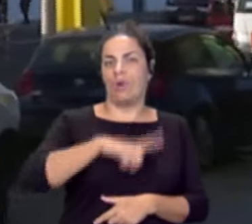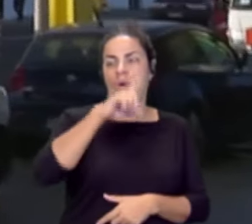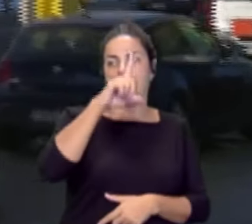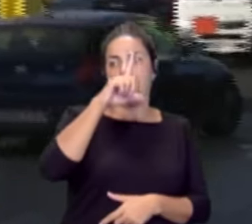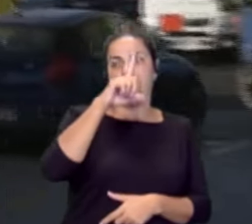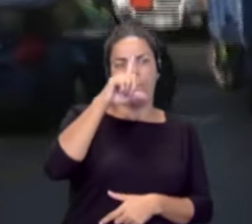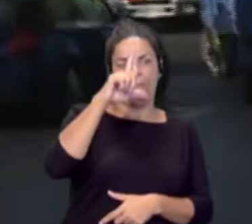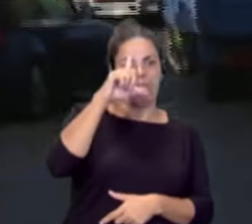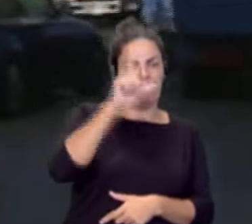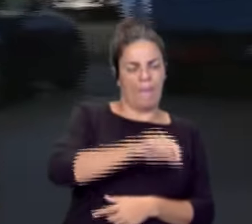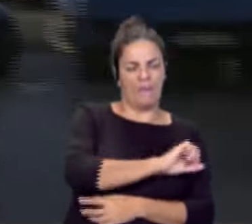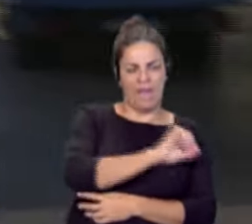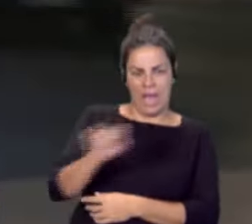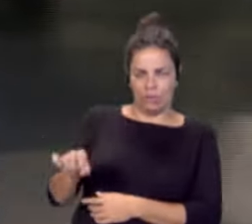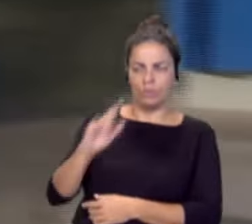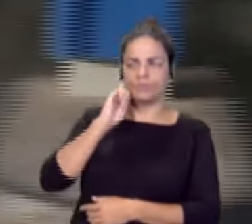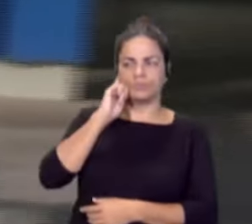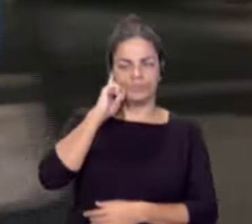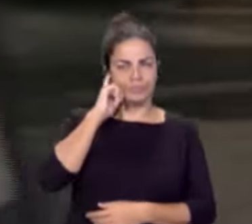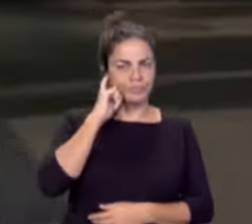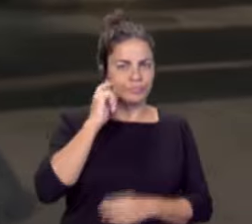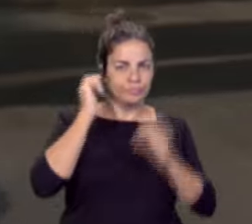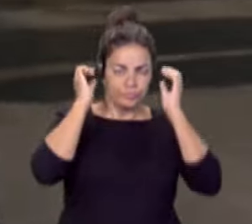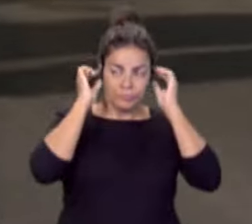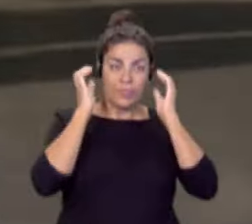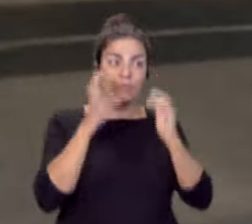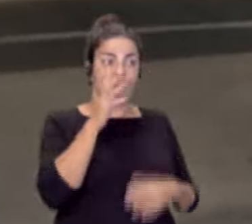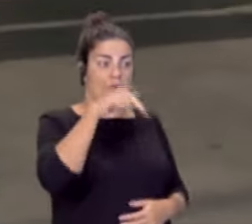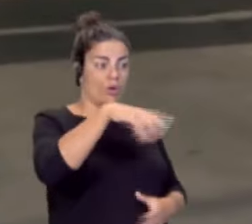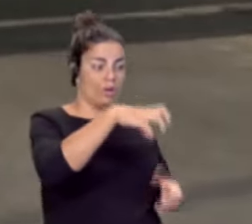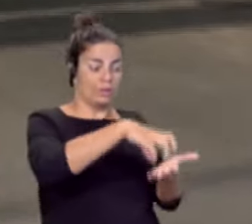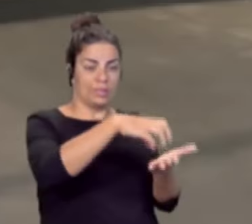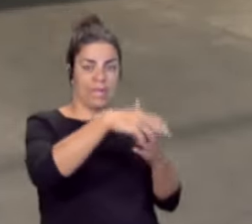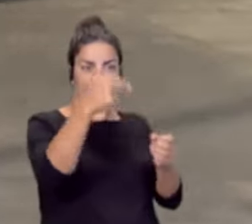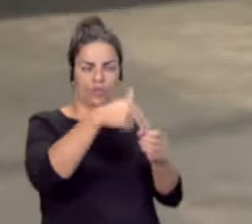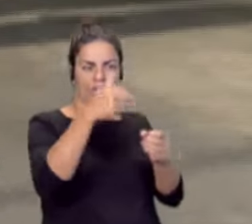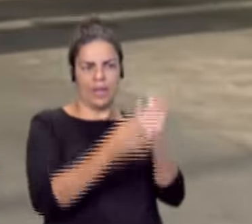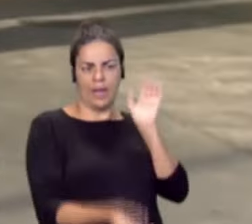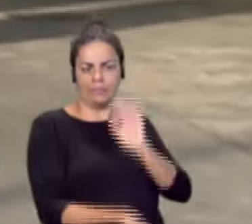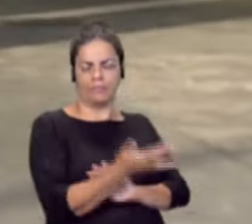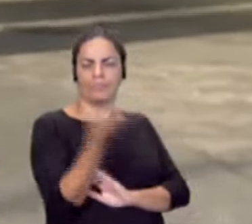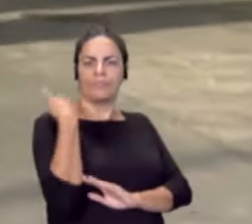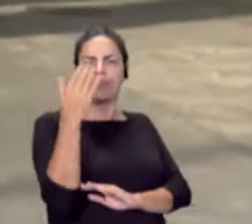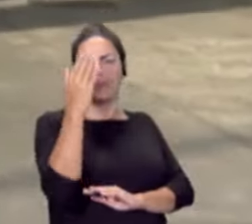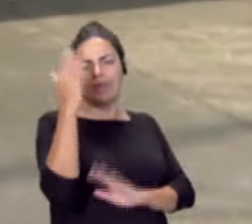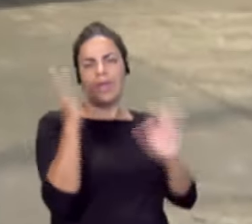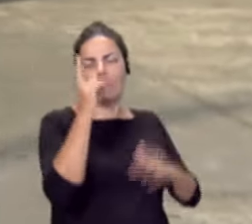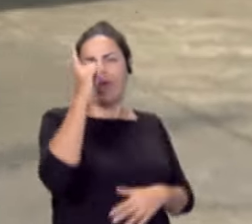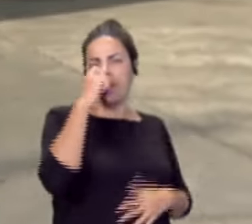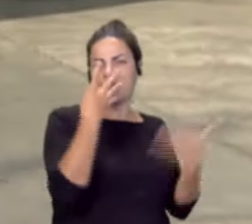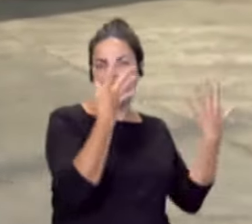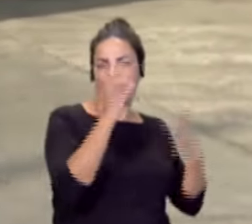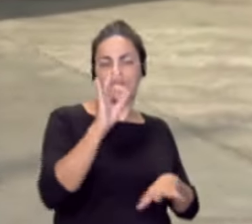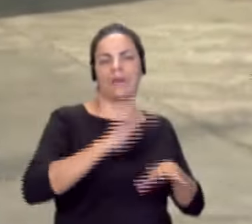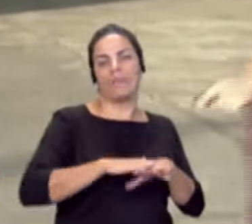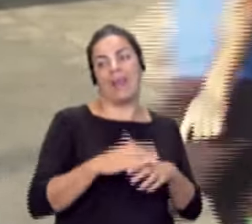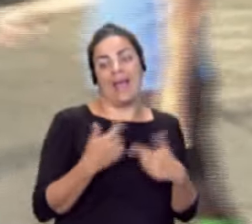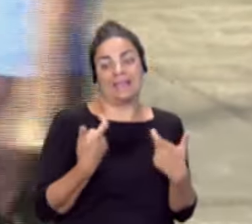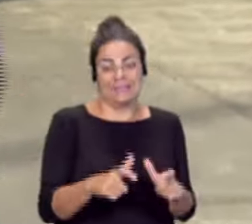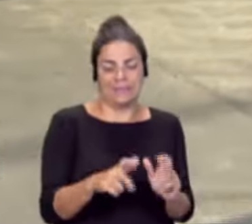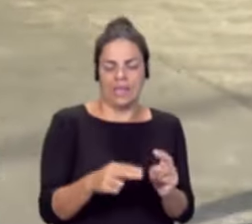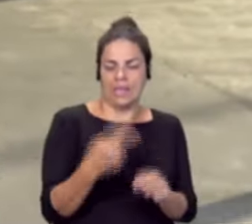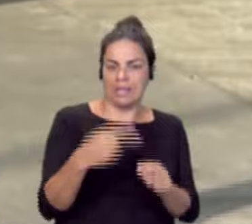mismo. Porque hay que decir que esta gasolinera se creó precisamente en los años 90 para ahorrar dinero en el caso del sector del taxi